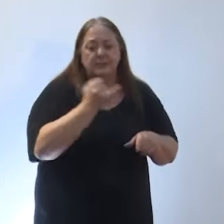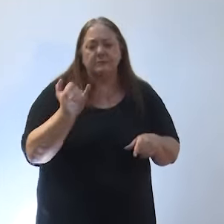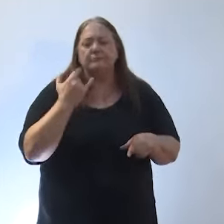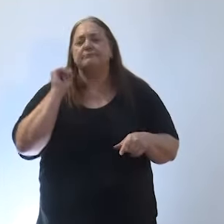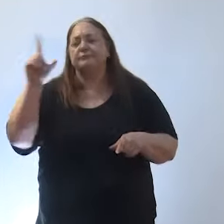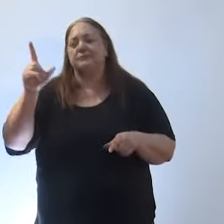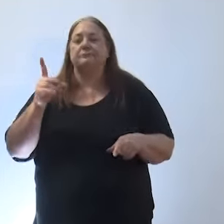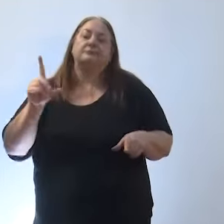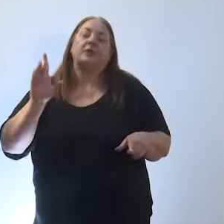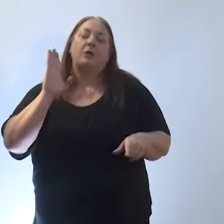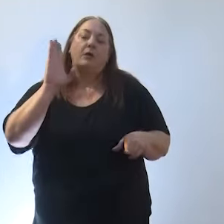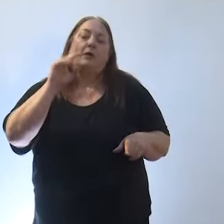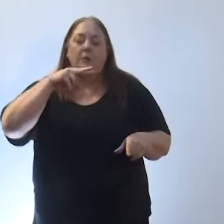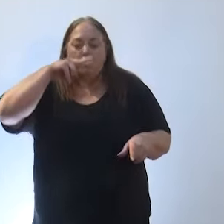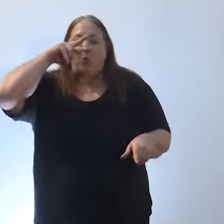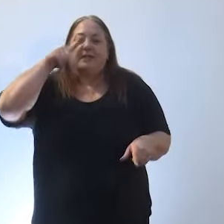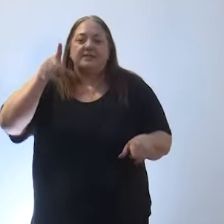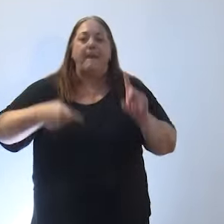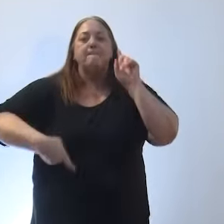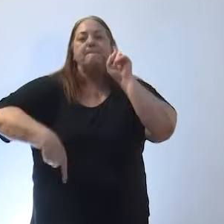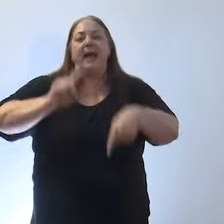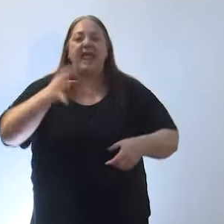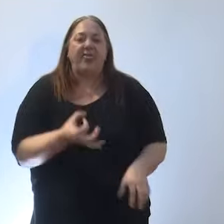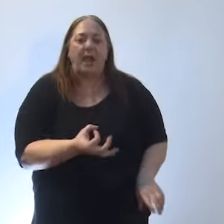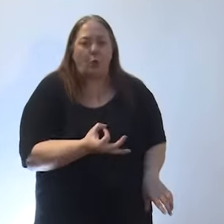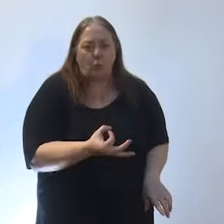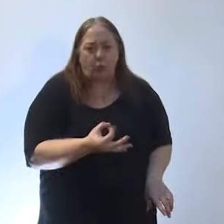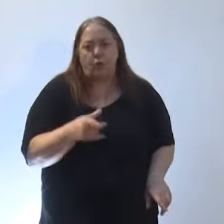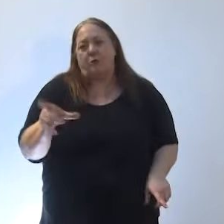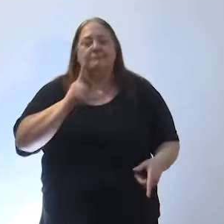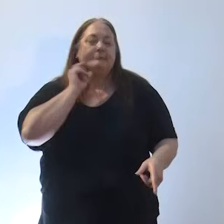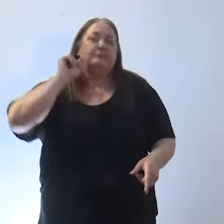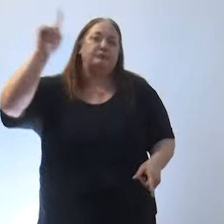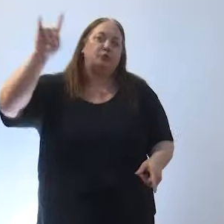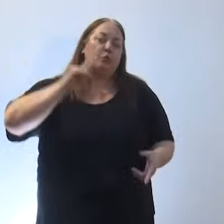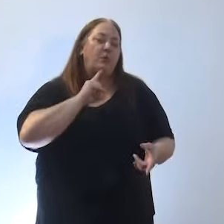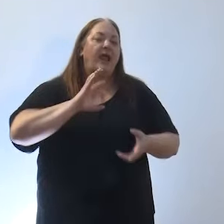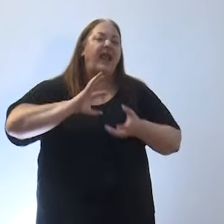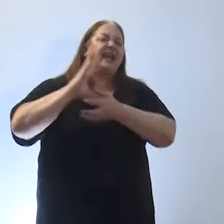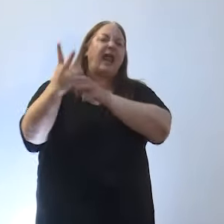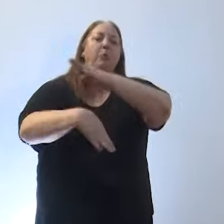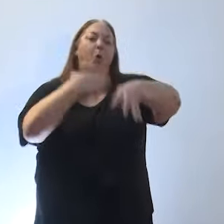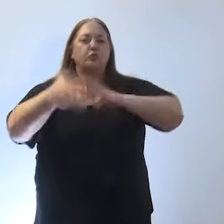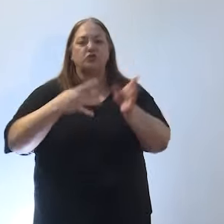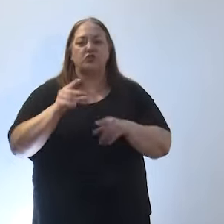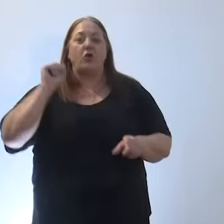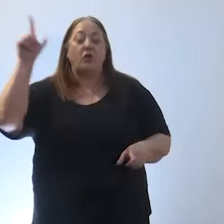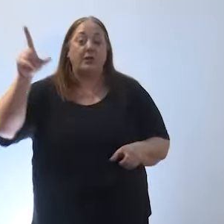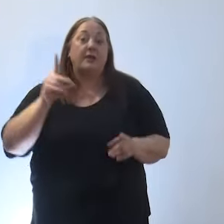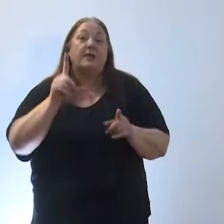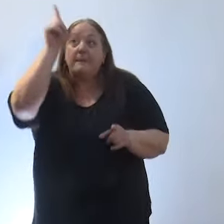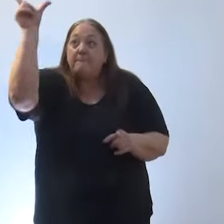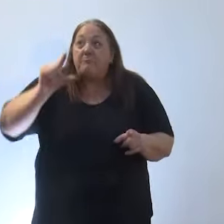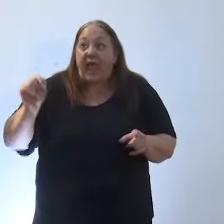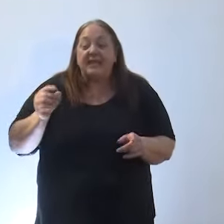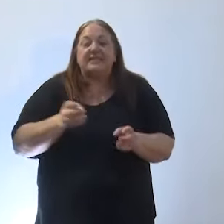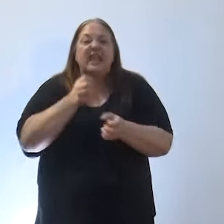grams dice ap patadas en el culo para que hagan su Revolución bueno acá a la burguesía Industrial para que el país se industrializ y no se fuguen las las